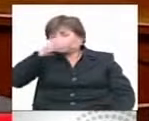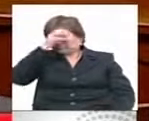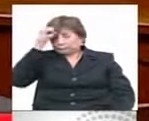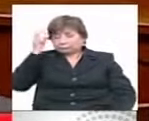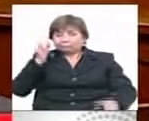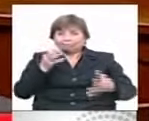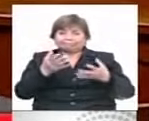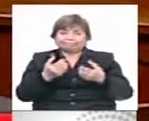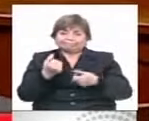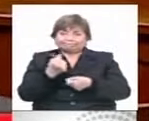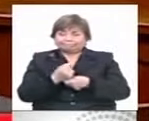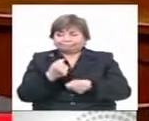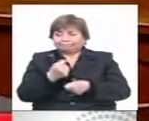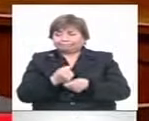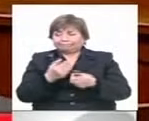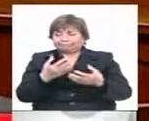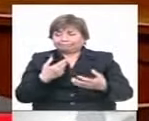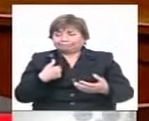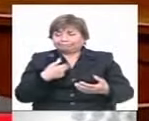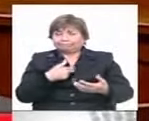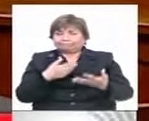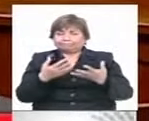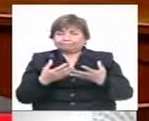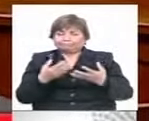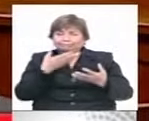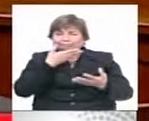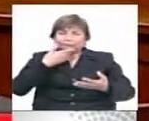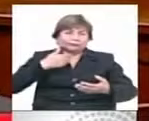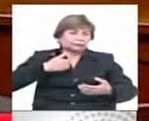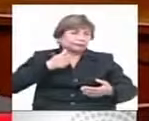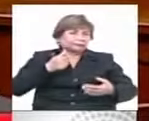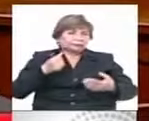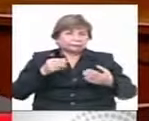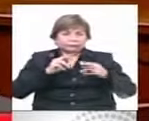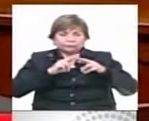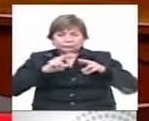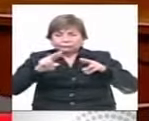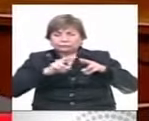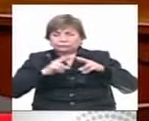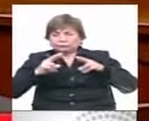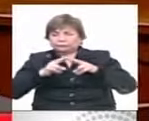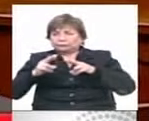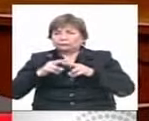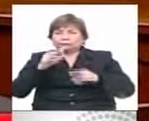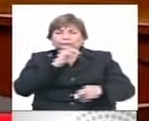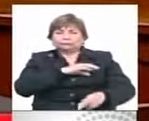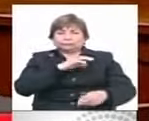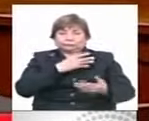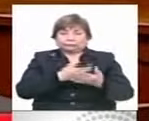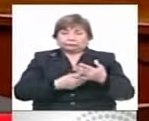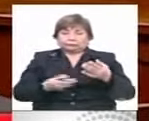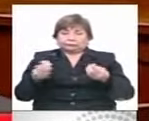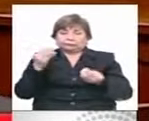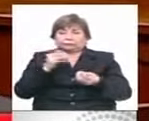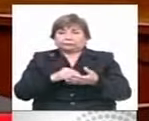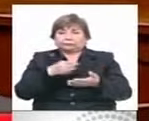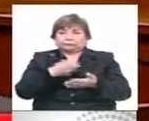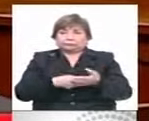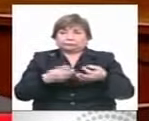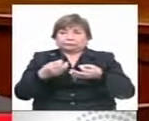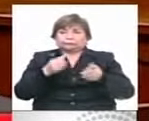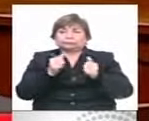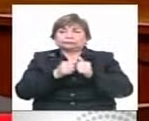quiere marcar. Queremos contribuir a una mayor redistribución de los beneficios del crecimiento económico